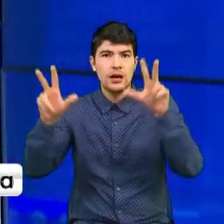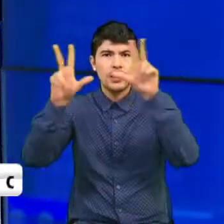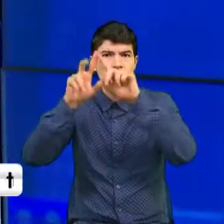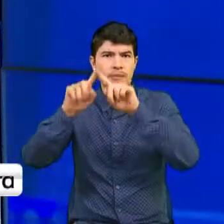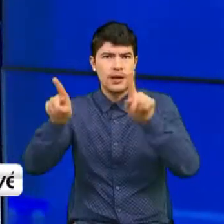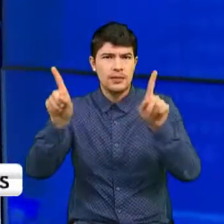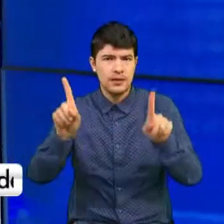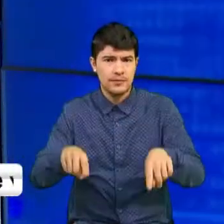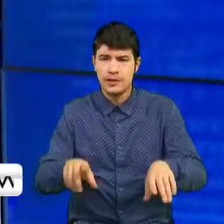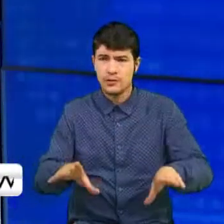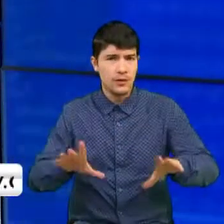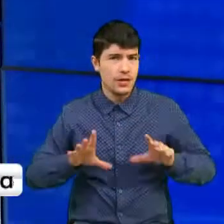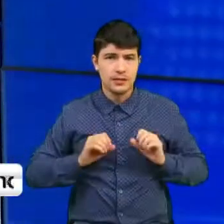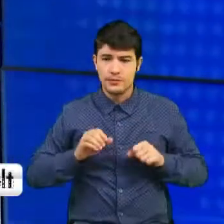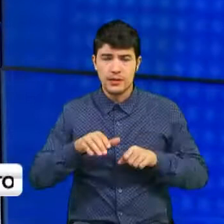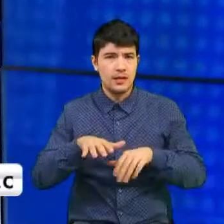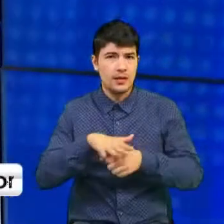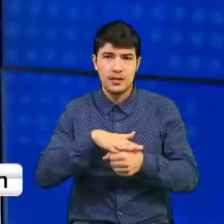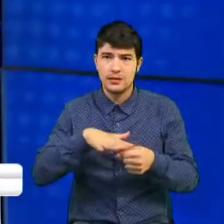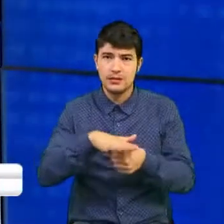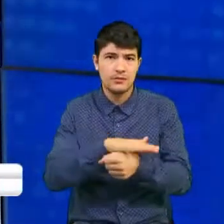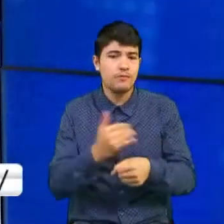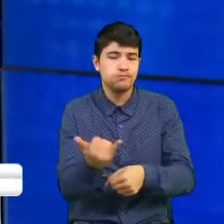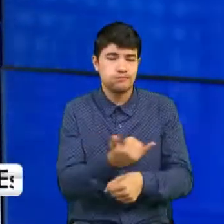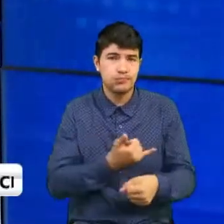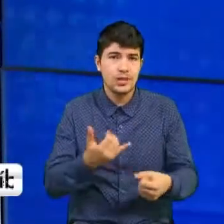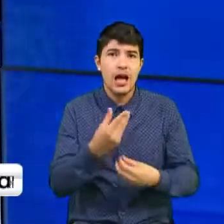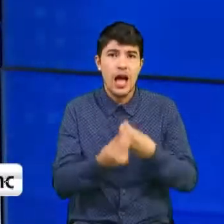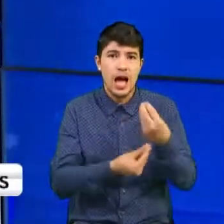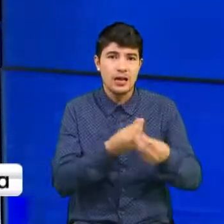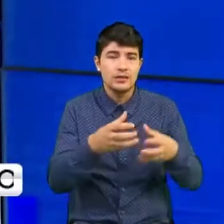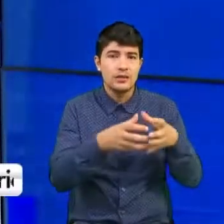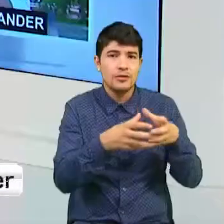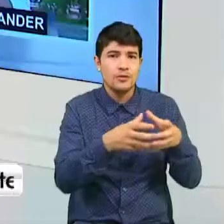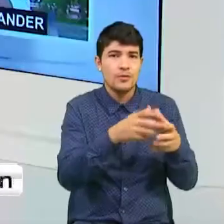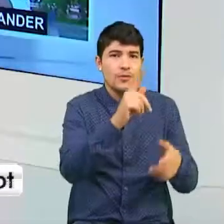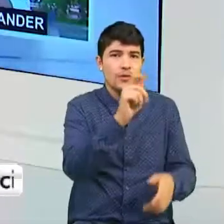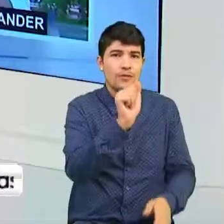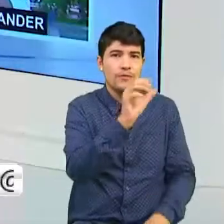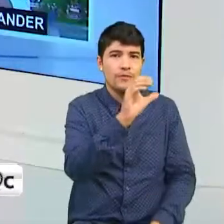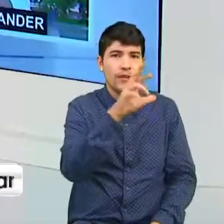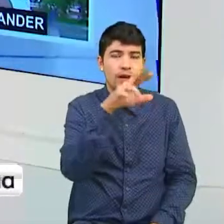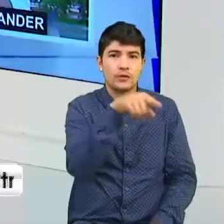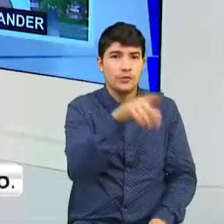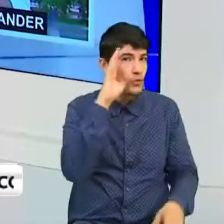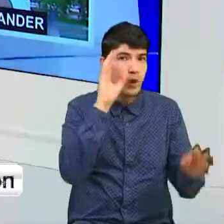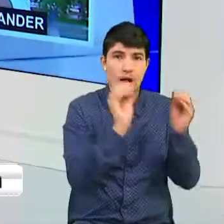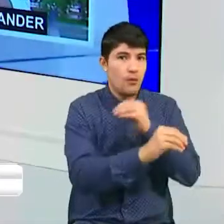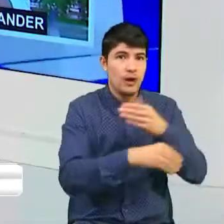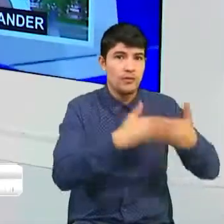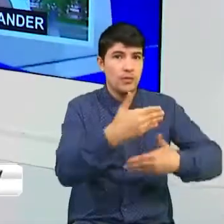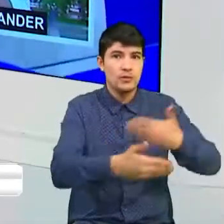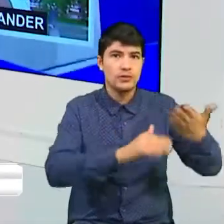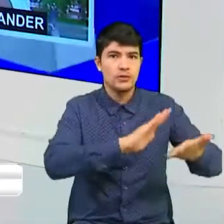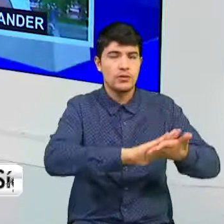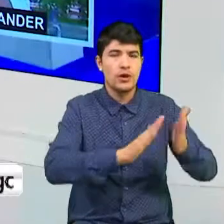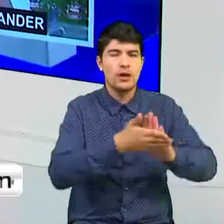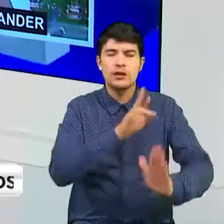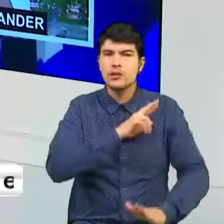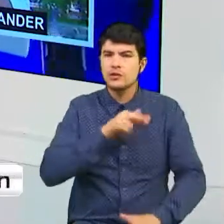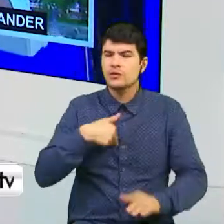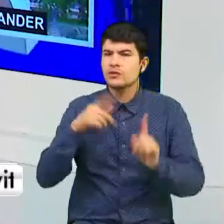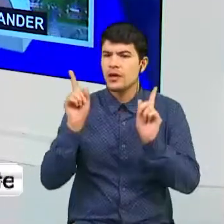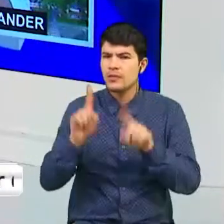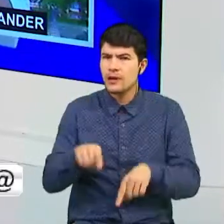total en cuanto a estos hechos que están realizando la incidencia de las farc por eso también consultamos con un politólogo para ver también la visión